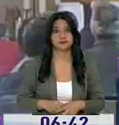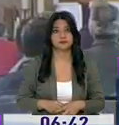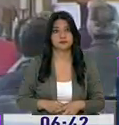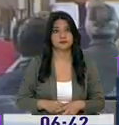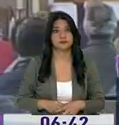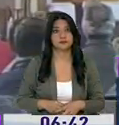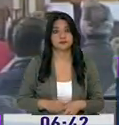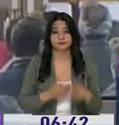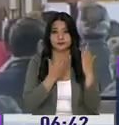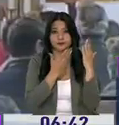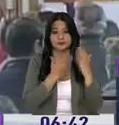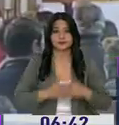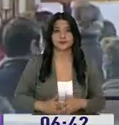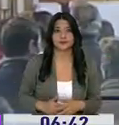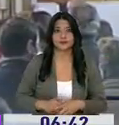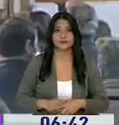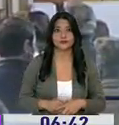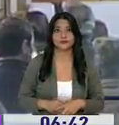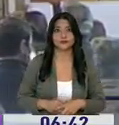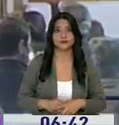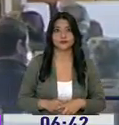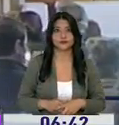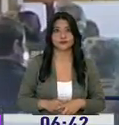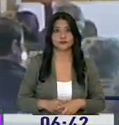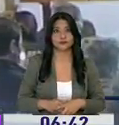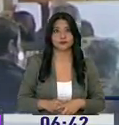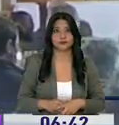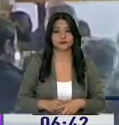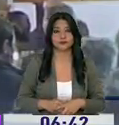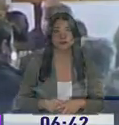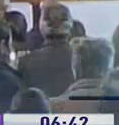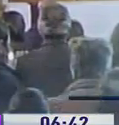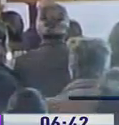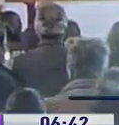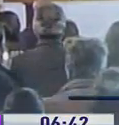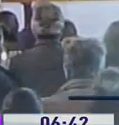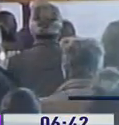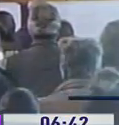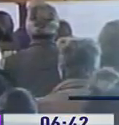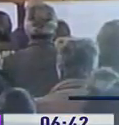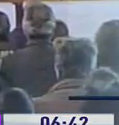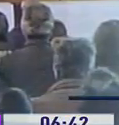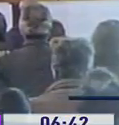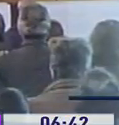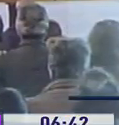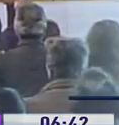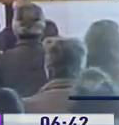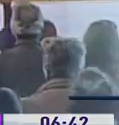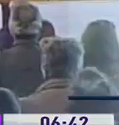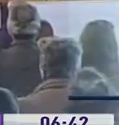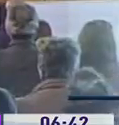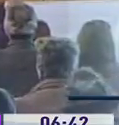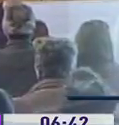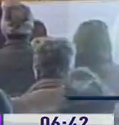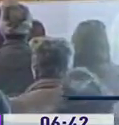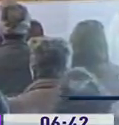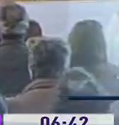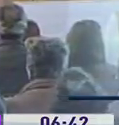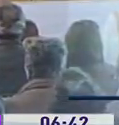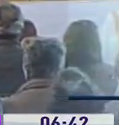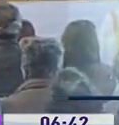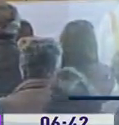Estas son la distribución del sacramento de la Eucaristía, si es pertinente, en la mano, cambiar el agua bendita con